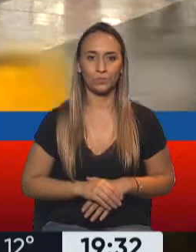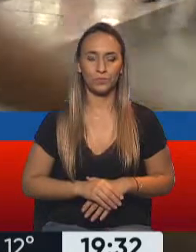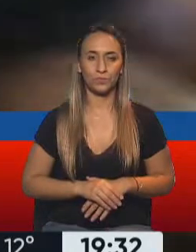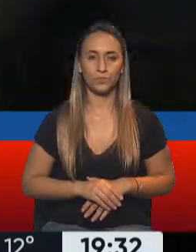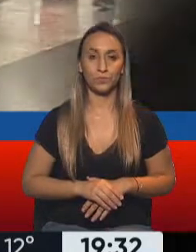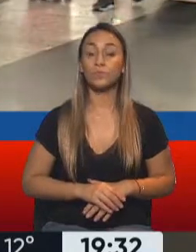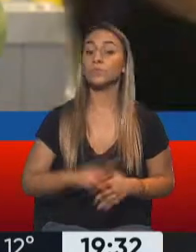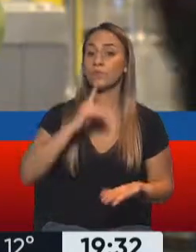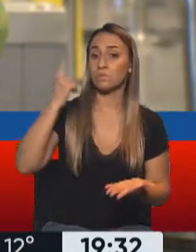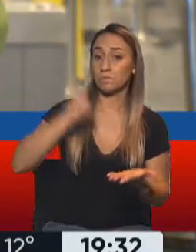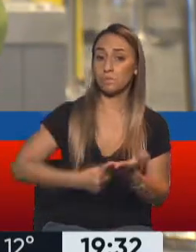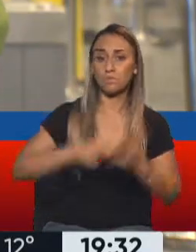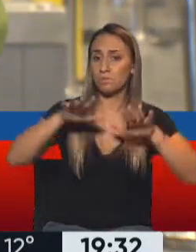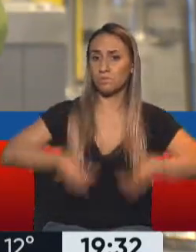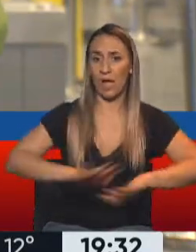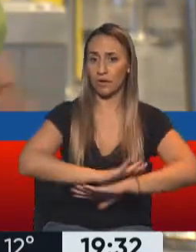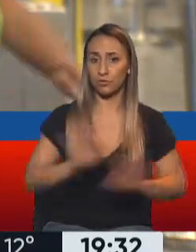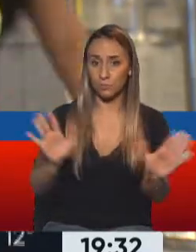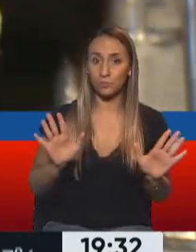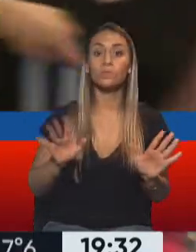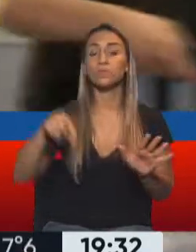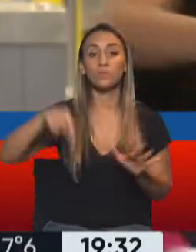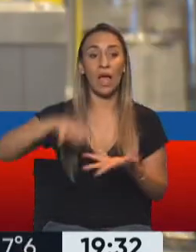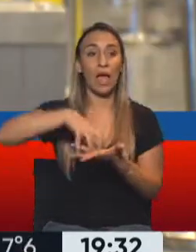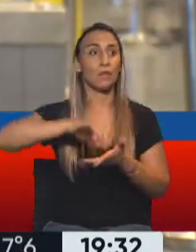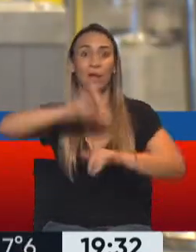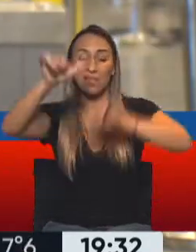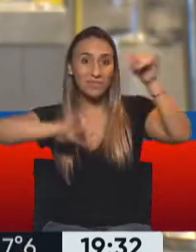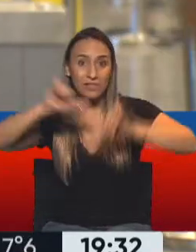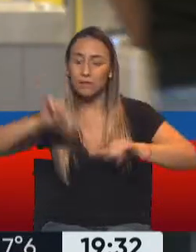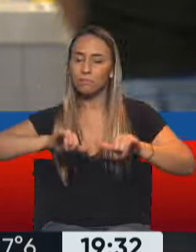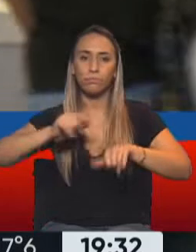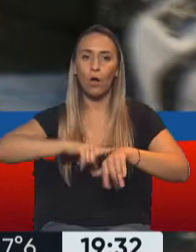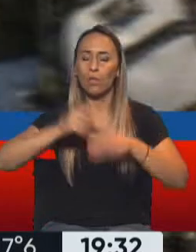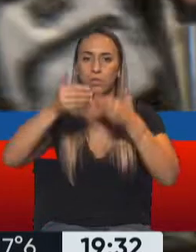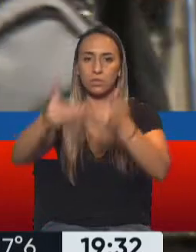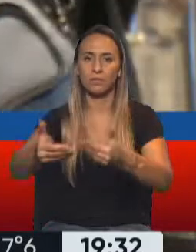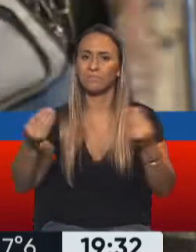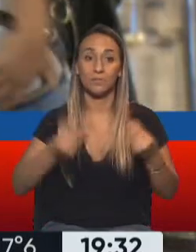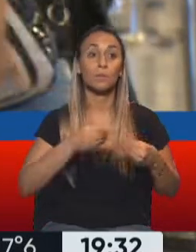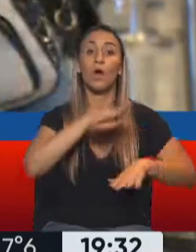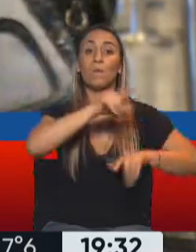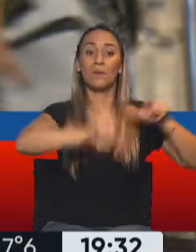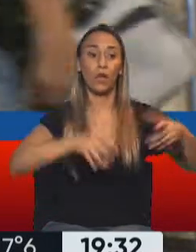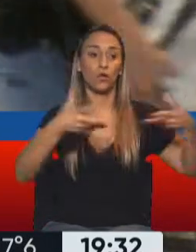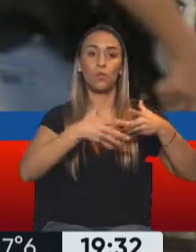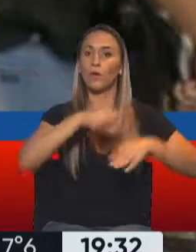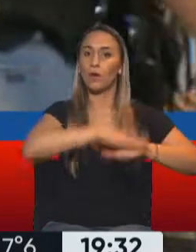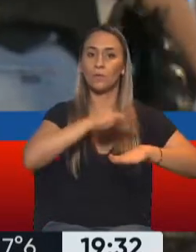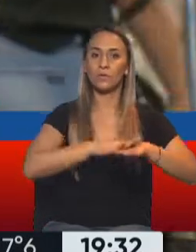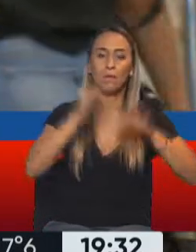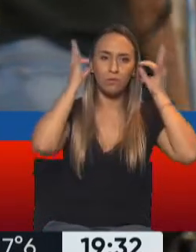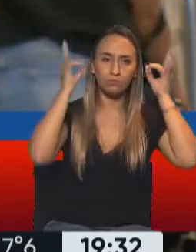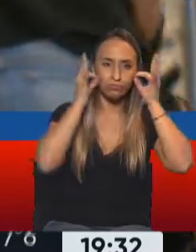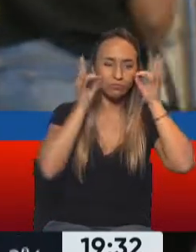Una medida de fuerza le cambió el ritmo a Aeroparque. Se trata de un paro que llevan adelante los controladores aéreos nucleados en